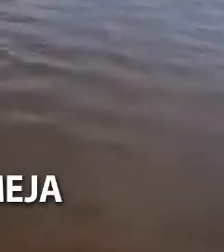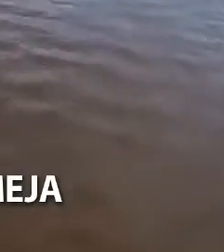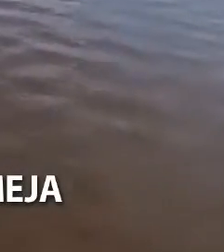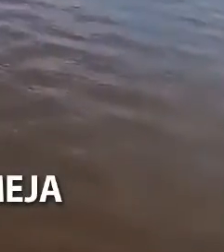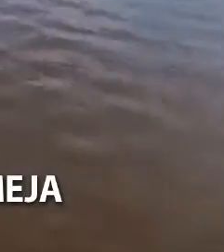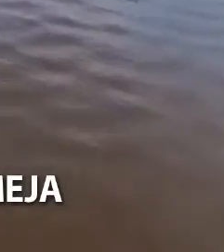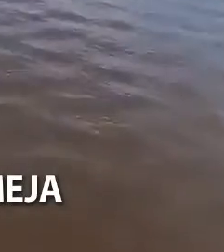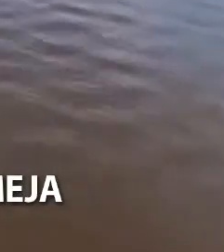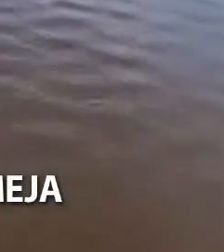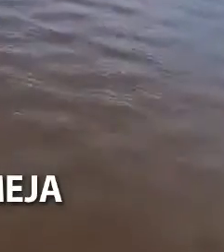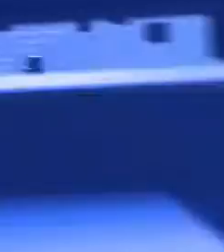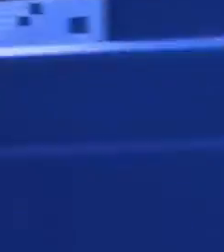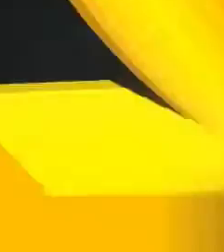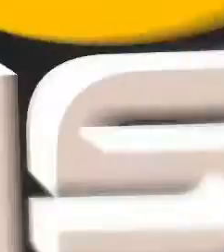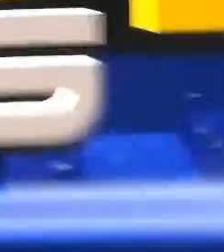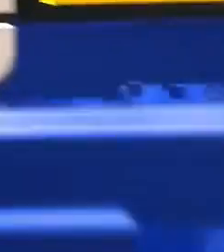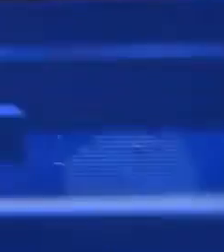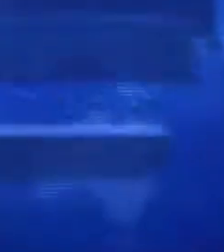Medio.